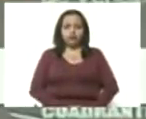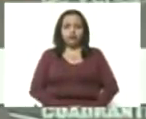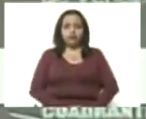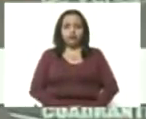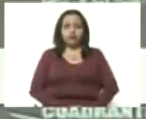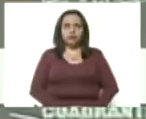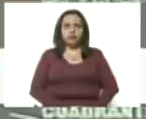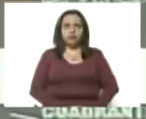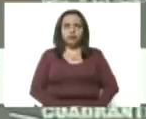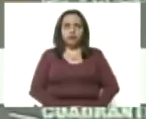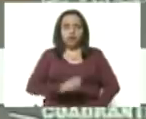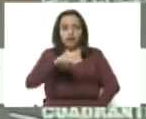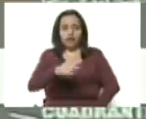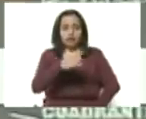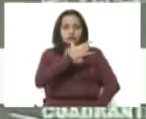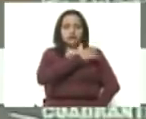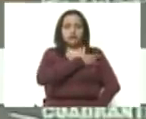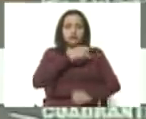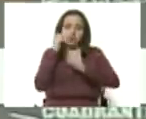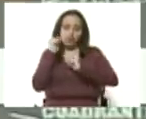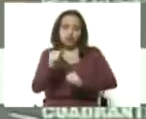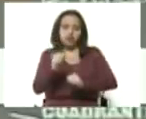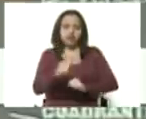esta alma mater de la seguridad,